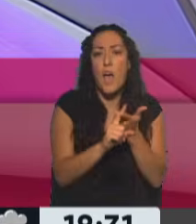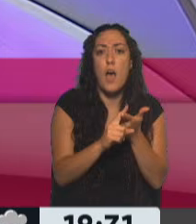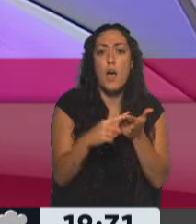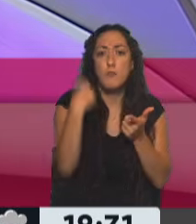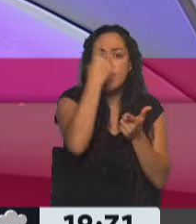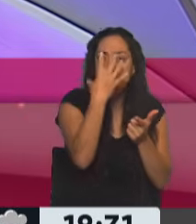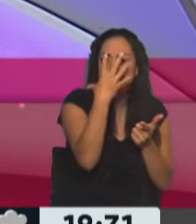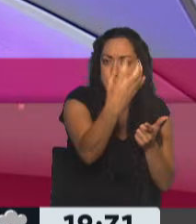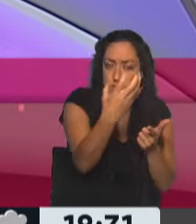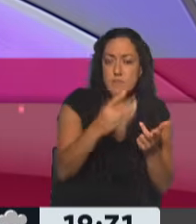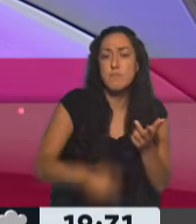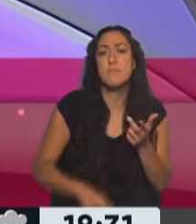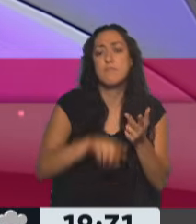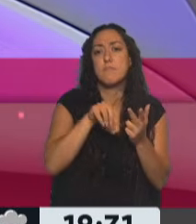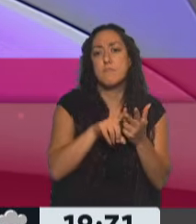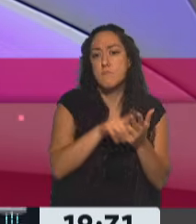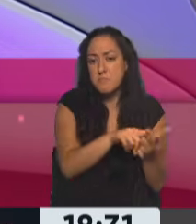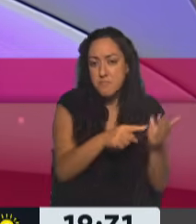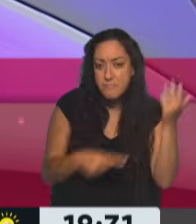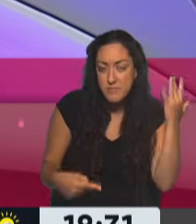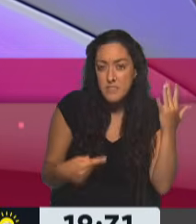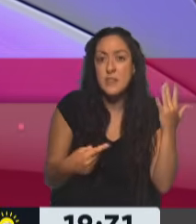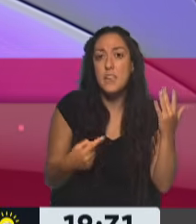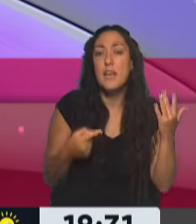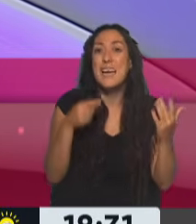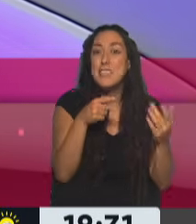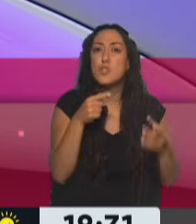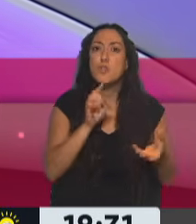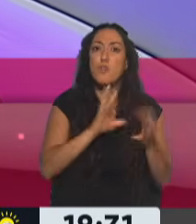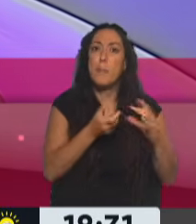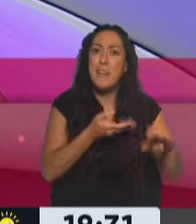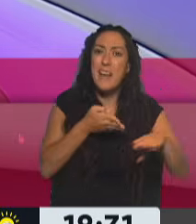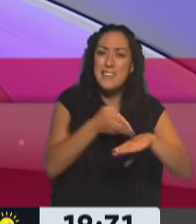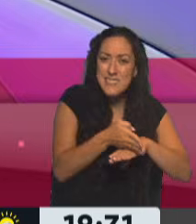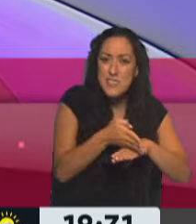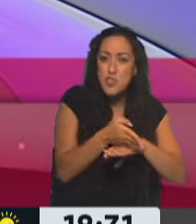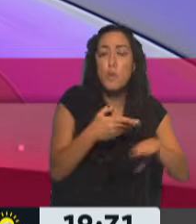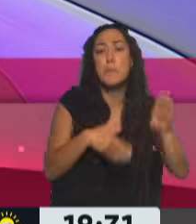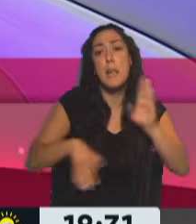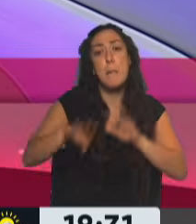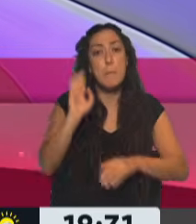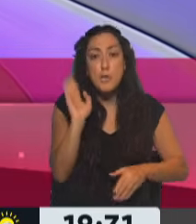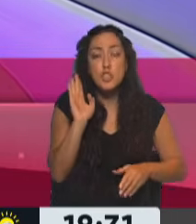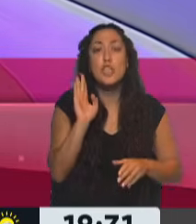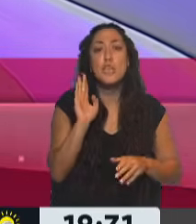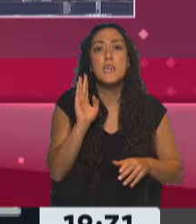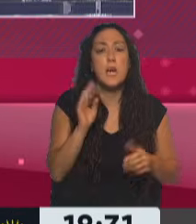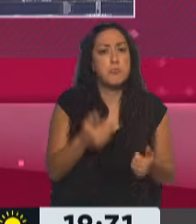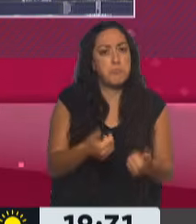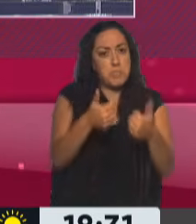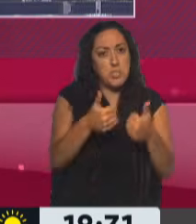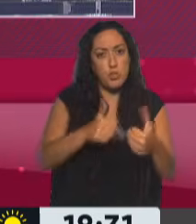de mecanismos de rostros faciales. Y uno puede decir, ese acceso es, en su gran mayoría, es un acceso